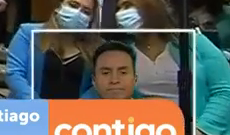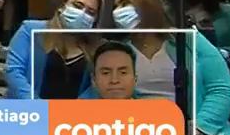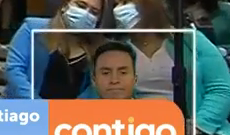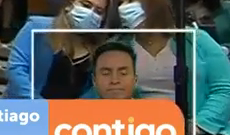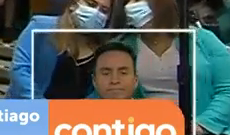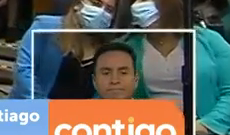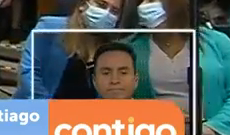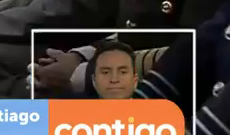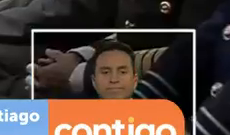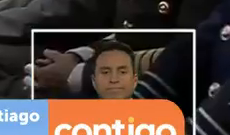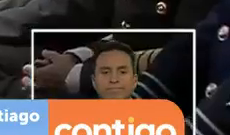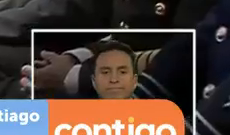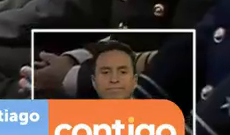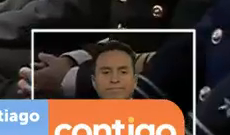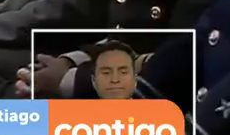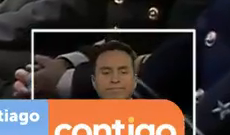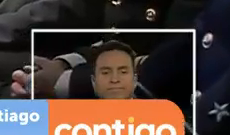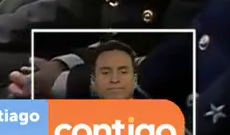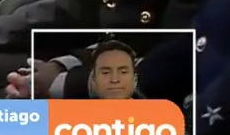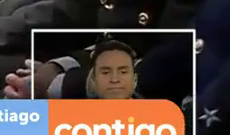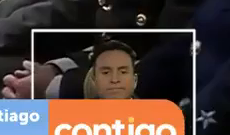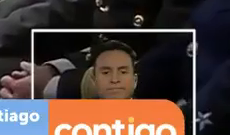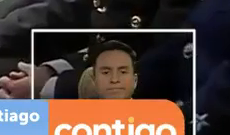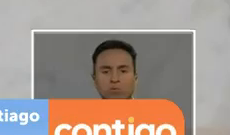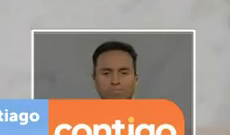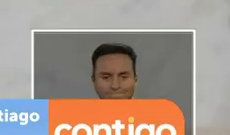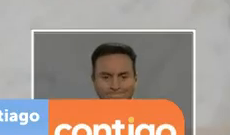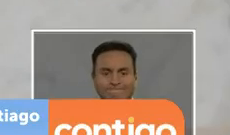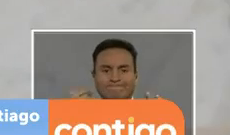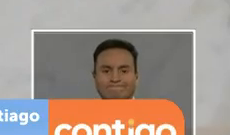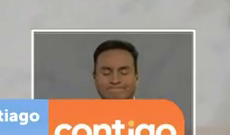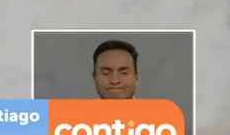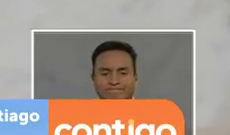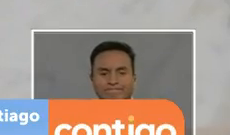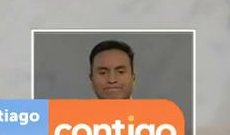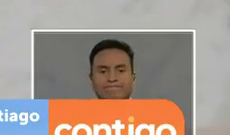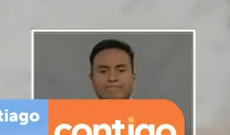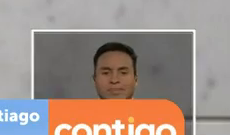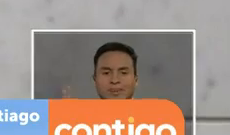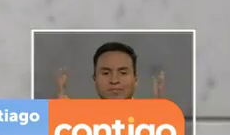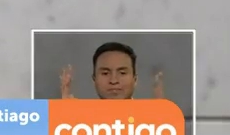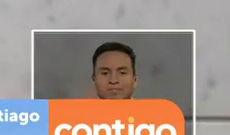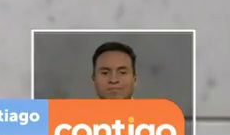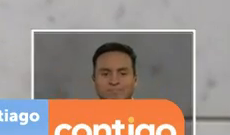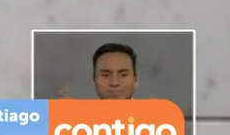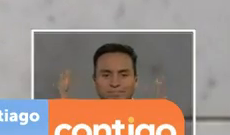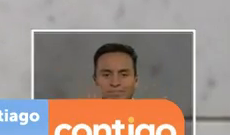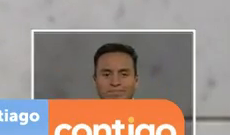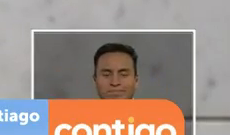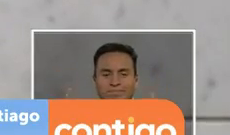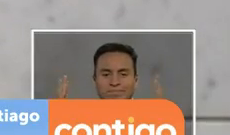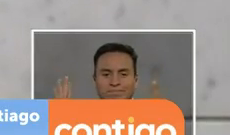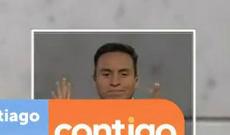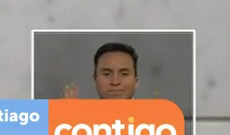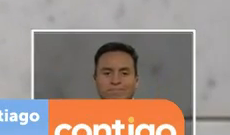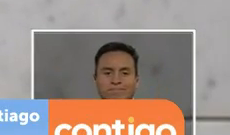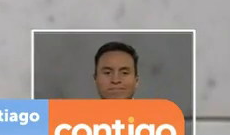acogía esta queja. No sé qué significa realmente que acoja esta queja, si es que esto lleva a un